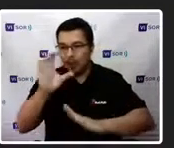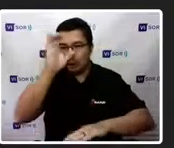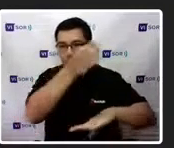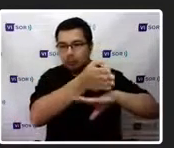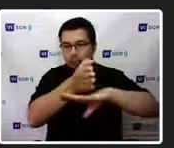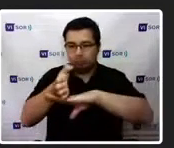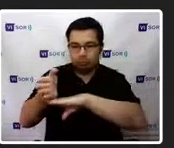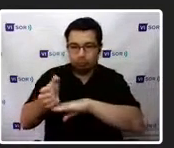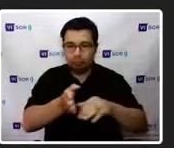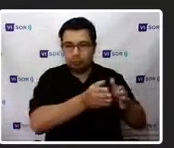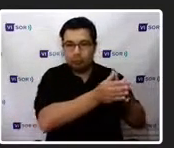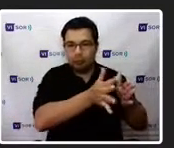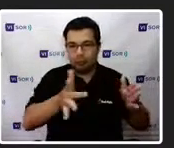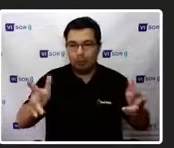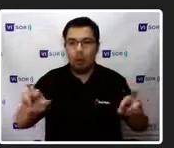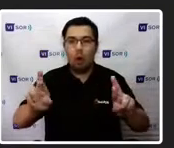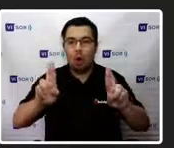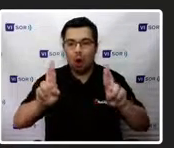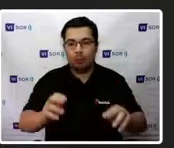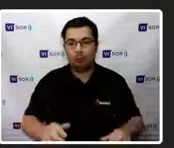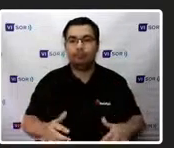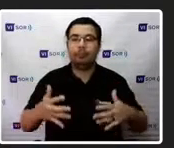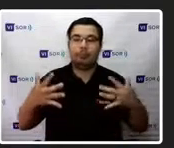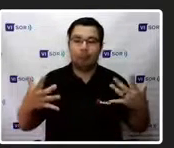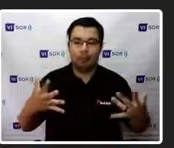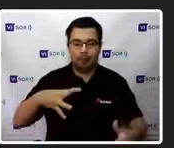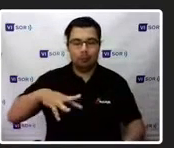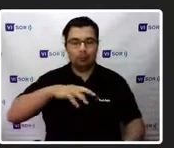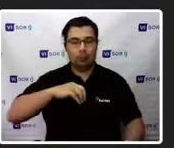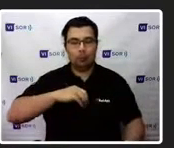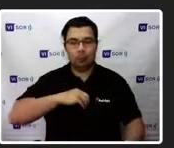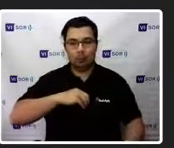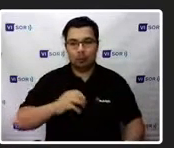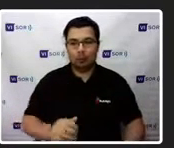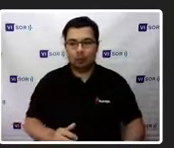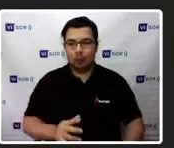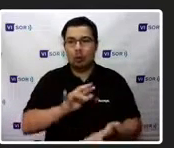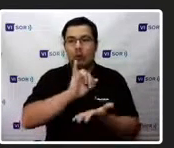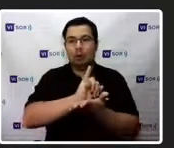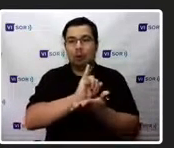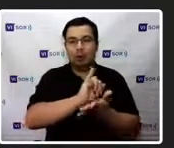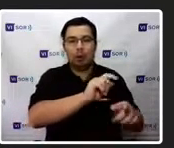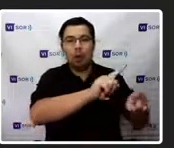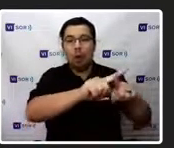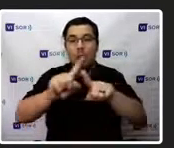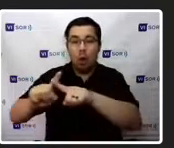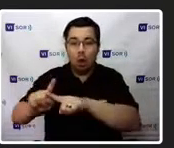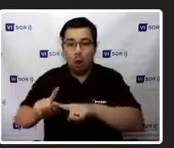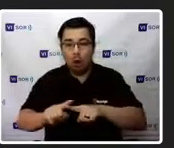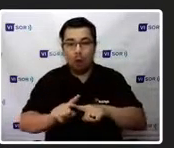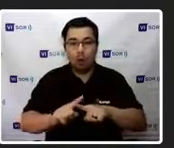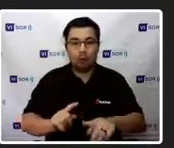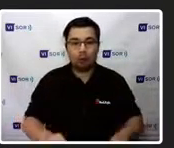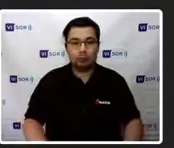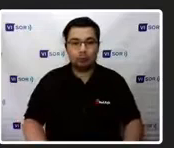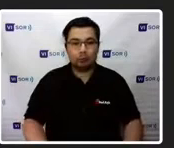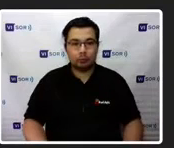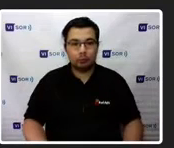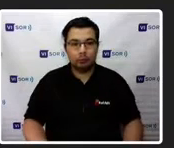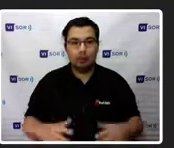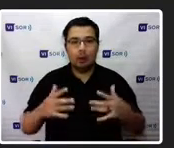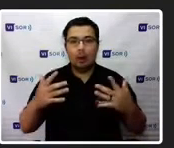Bueno, adicionalmente, como institución, hay otras asignaturas que son elementales para el perfil profesional que nosotros